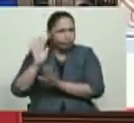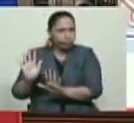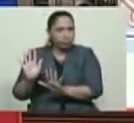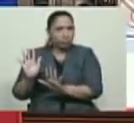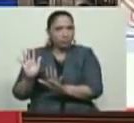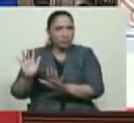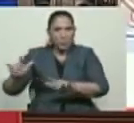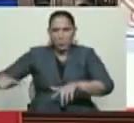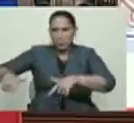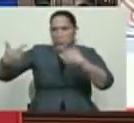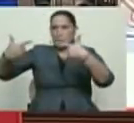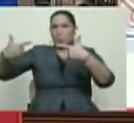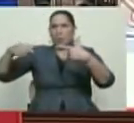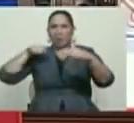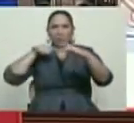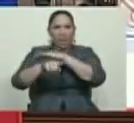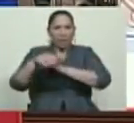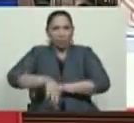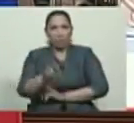un enfrentamiento interno